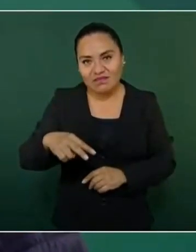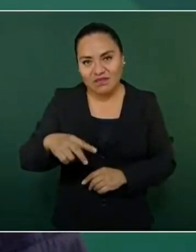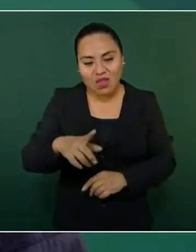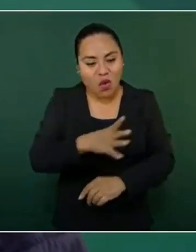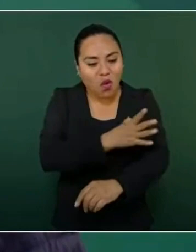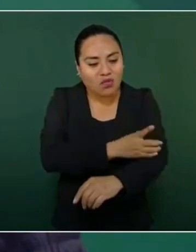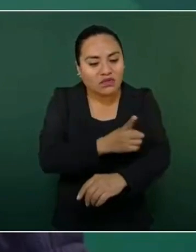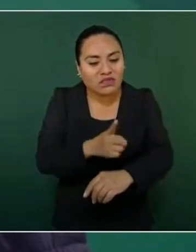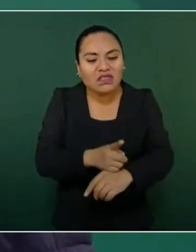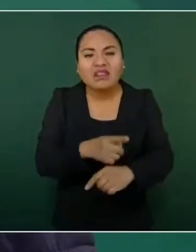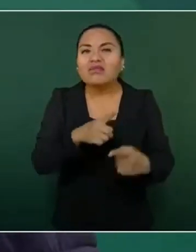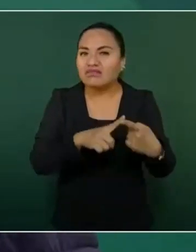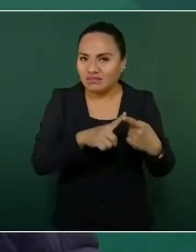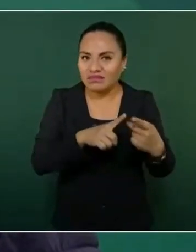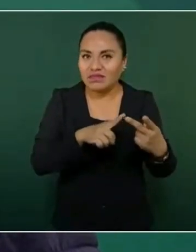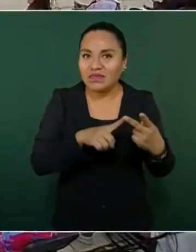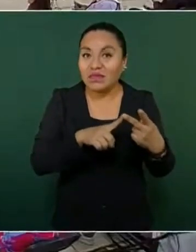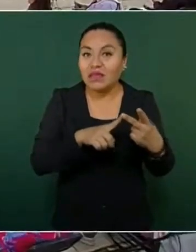el trabajo.